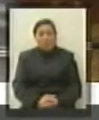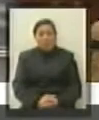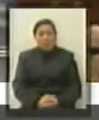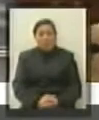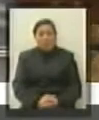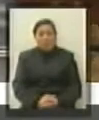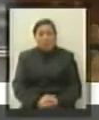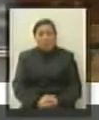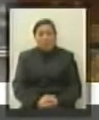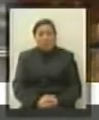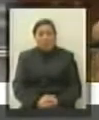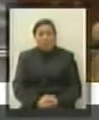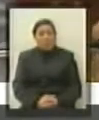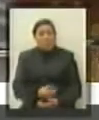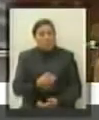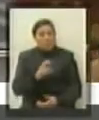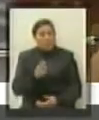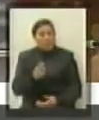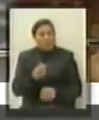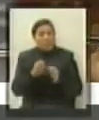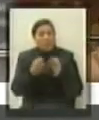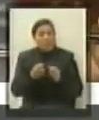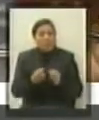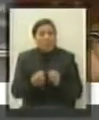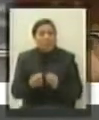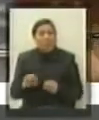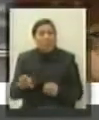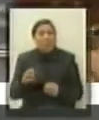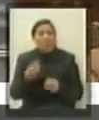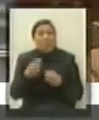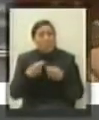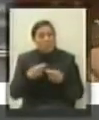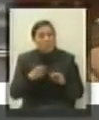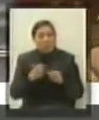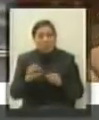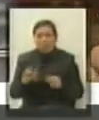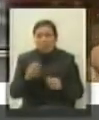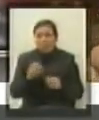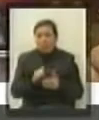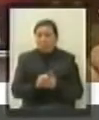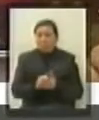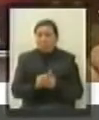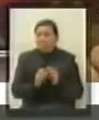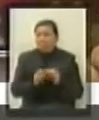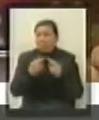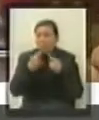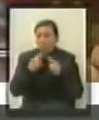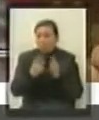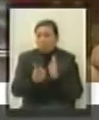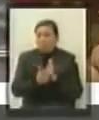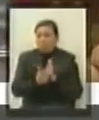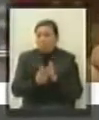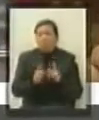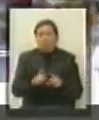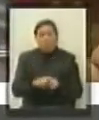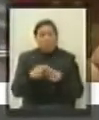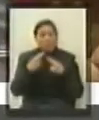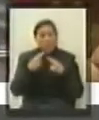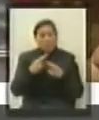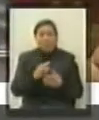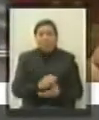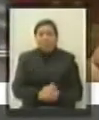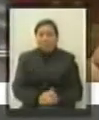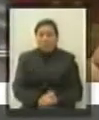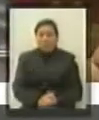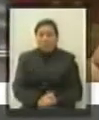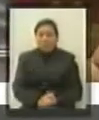ustedes, como congresistas legítimamente elegidos, popularmente elegidos, responden a la voluntad del pueblo, yo también respondo a la confianza